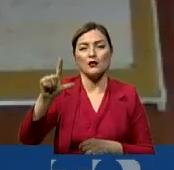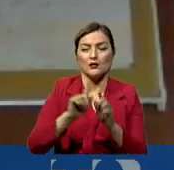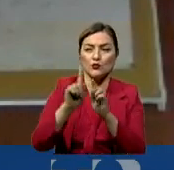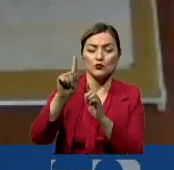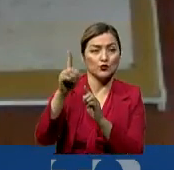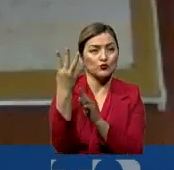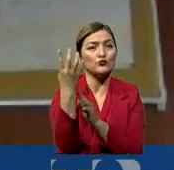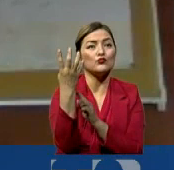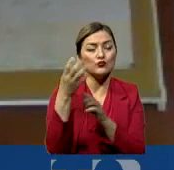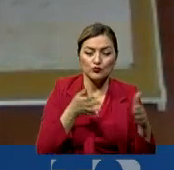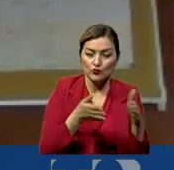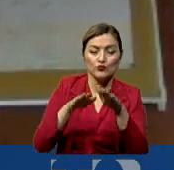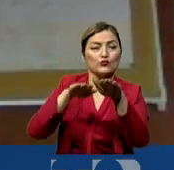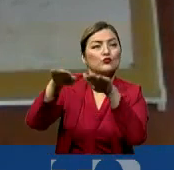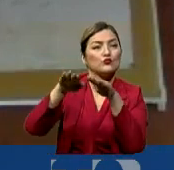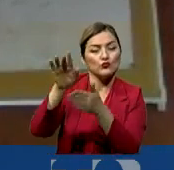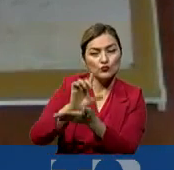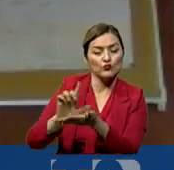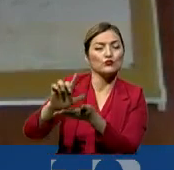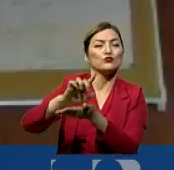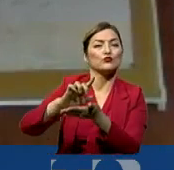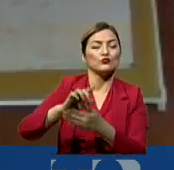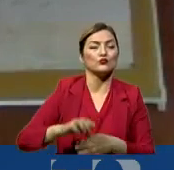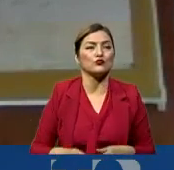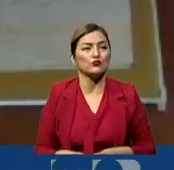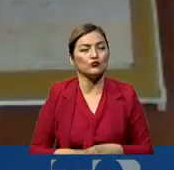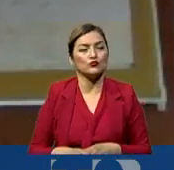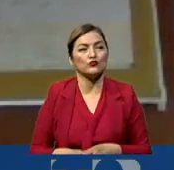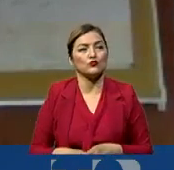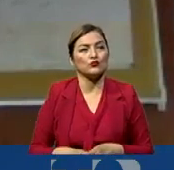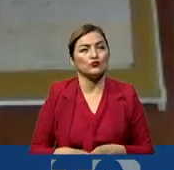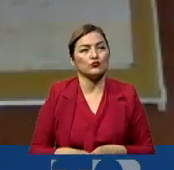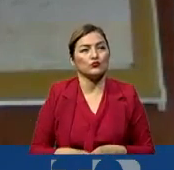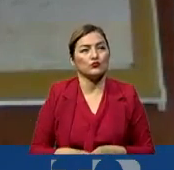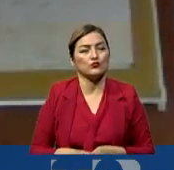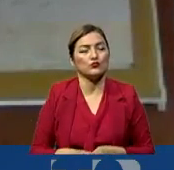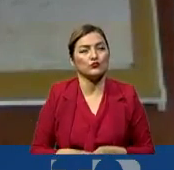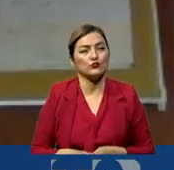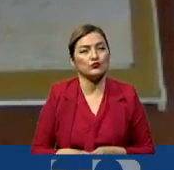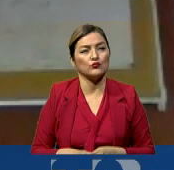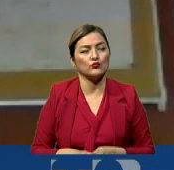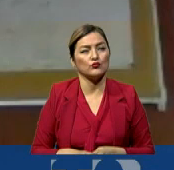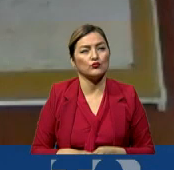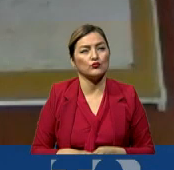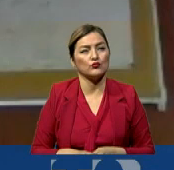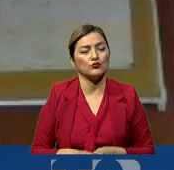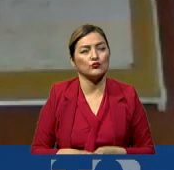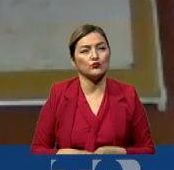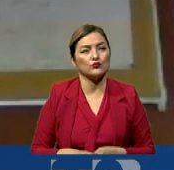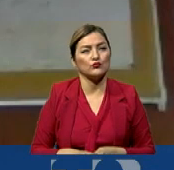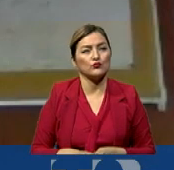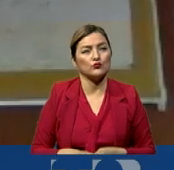la vía Ibarra a San Lorenzo. Y la afección puntual que estamos teniendo en este momento